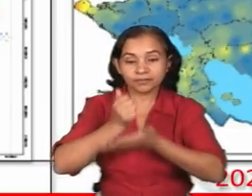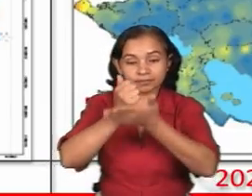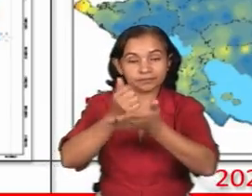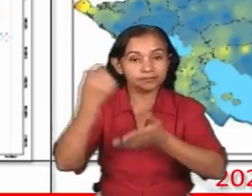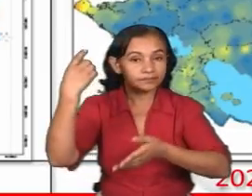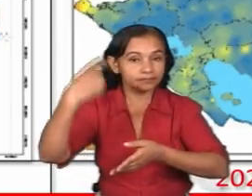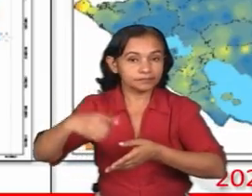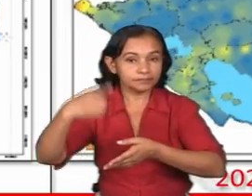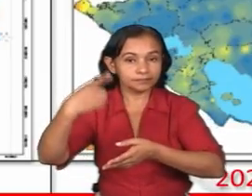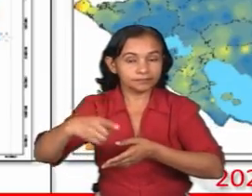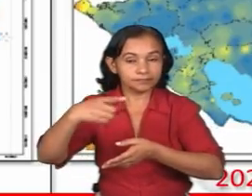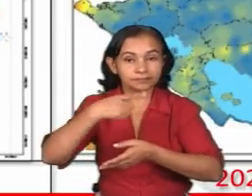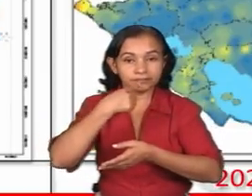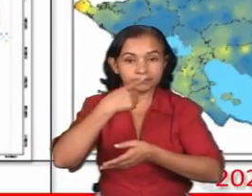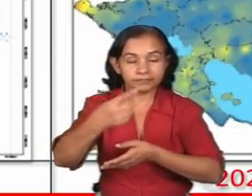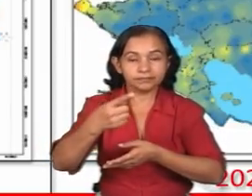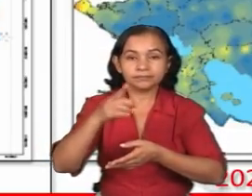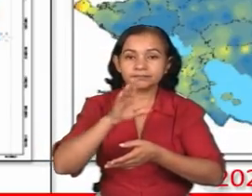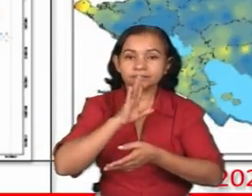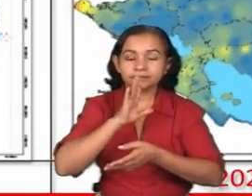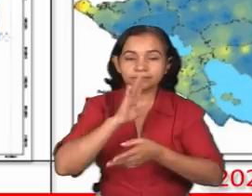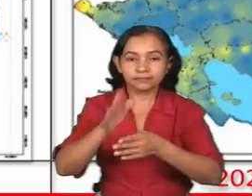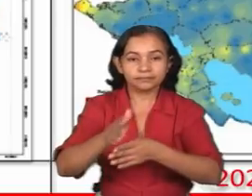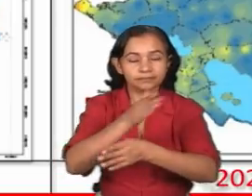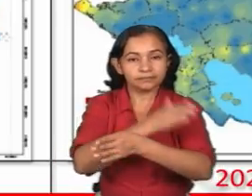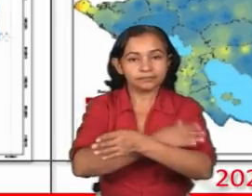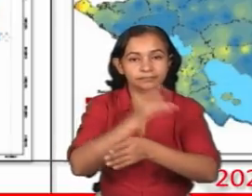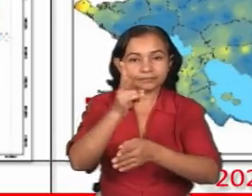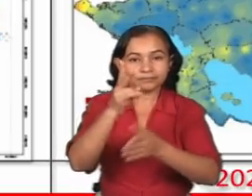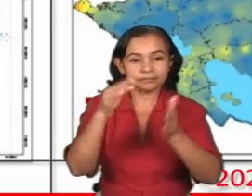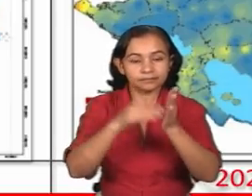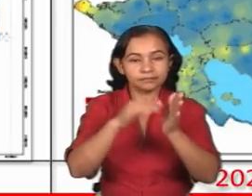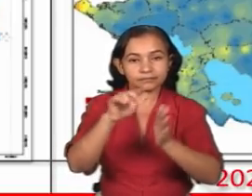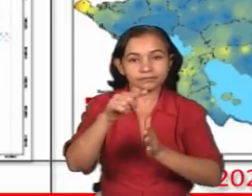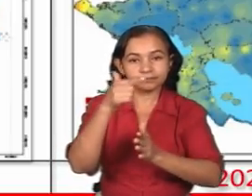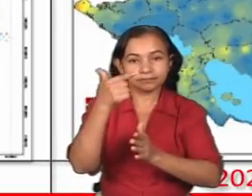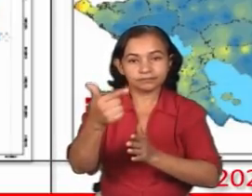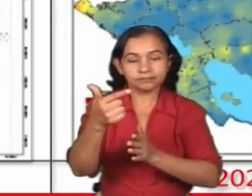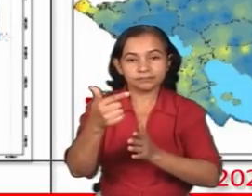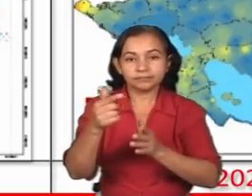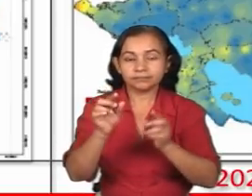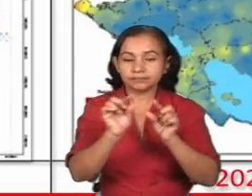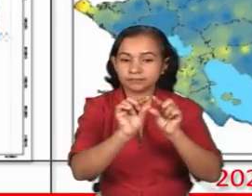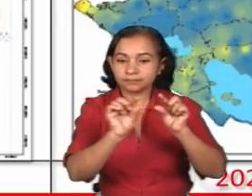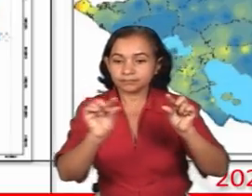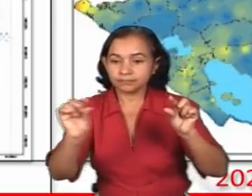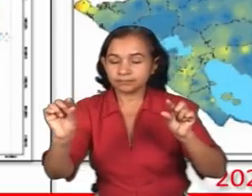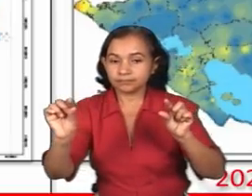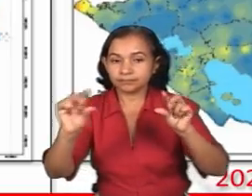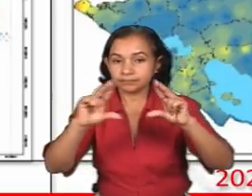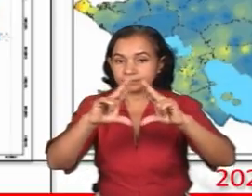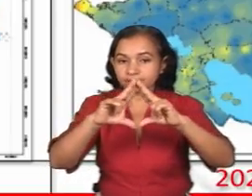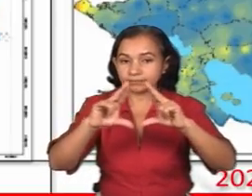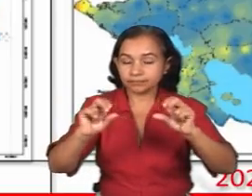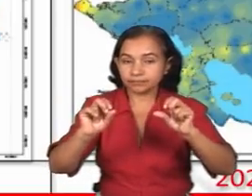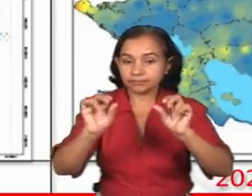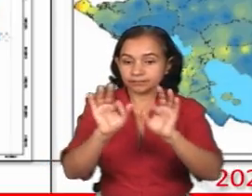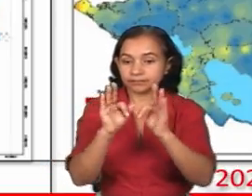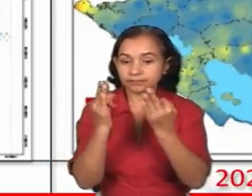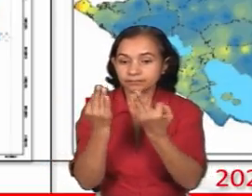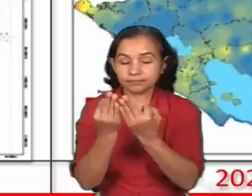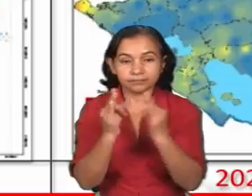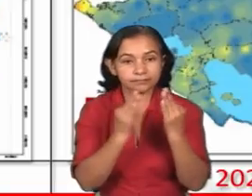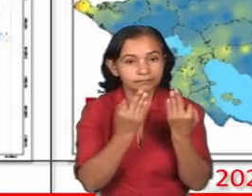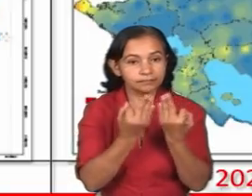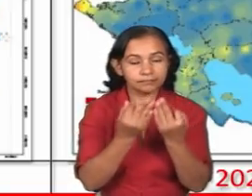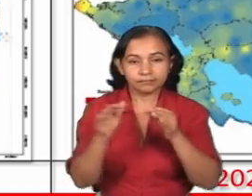derechos, y como él lo decía en un discurso en el 2017, por ahí tenemos la cita, que mientras en Nicaragua no hubiera una familia que no tuviera agua, no